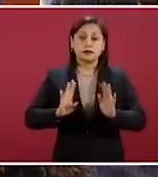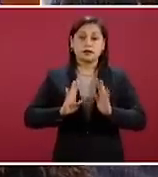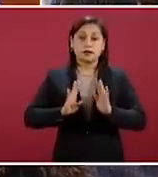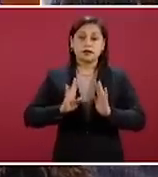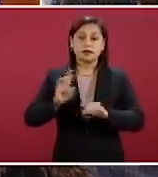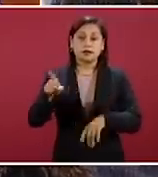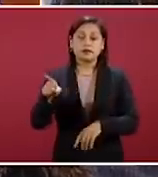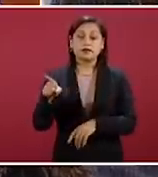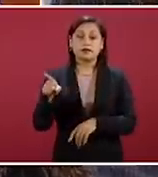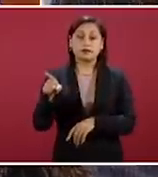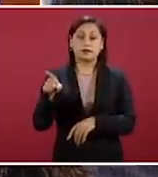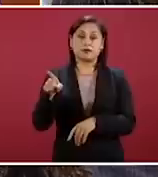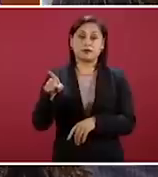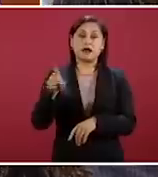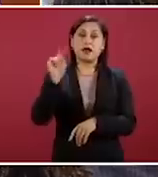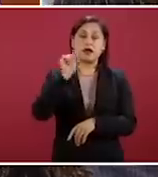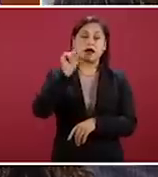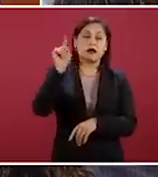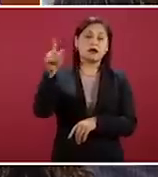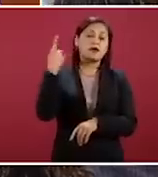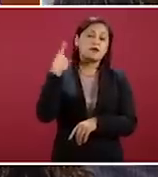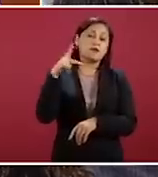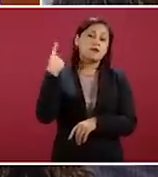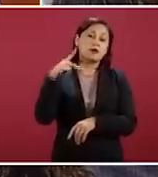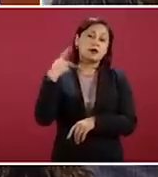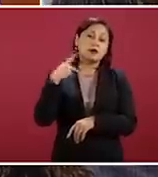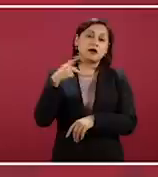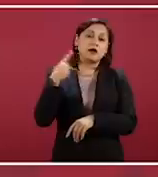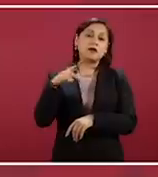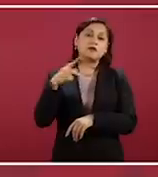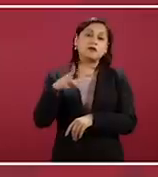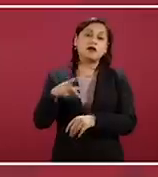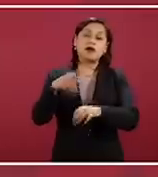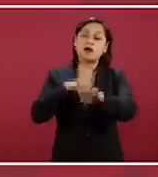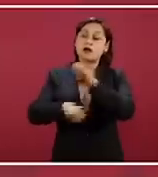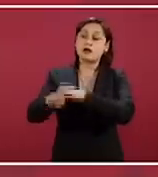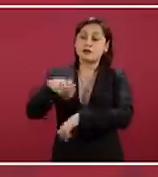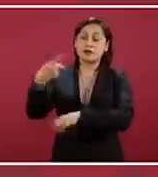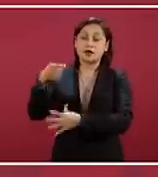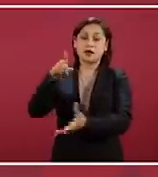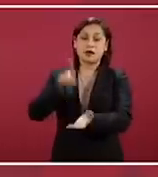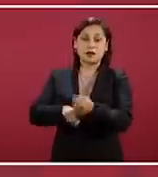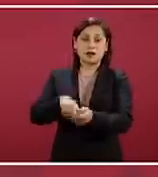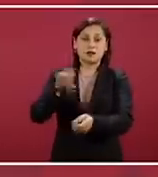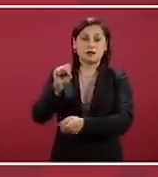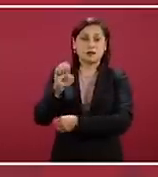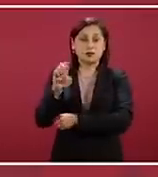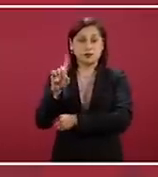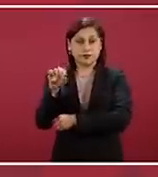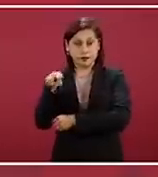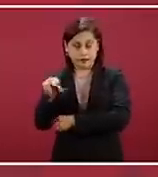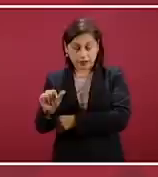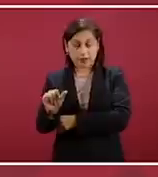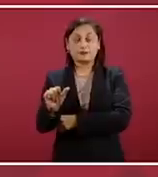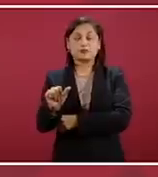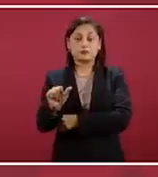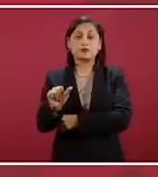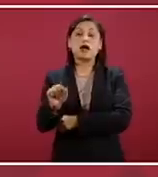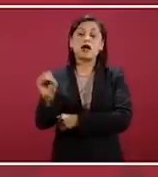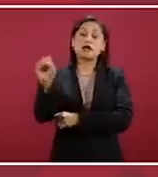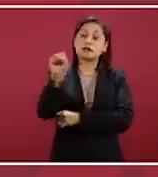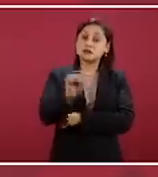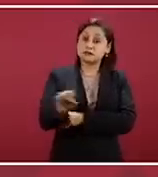las empresas de la Secretaría de la Defensa. El sábado vamos a encontrarnos de